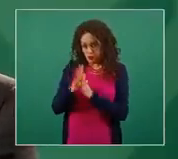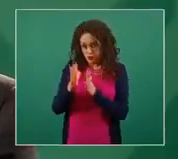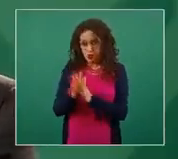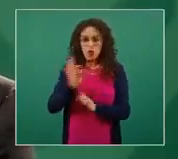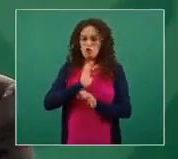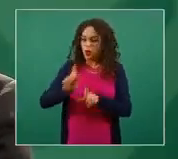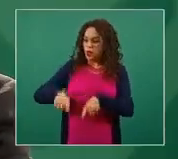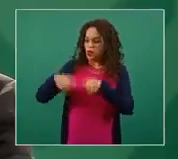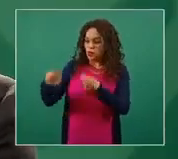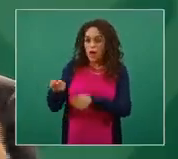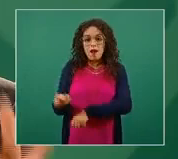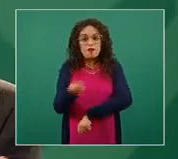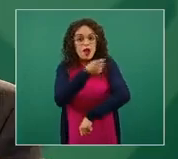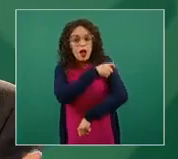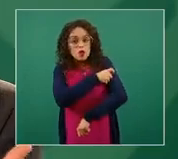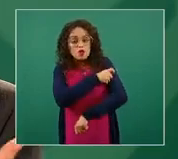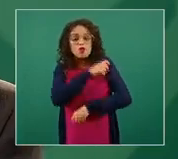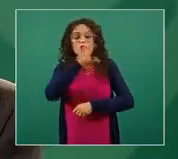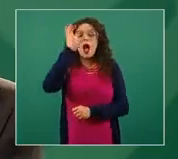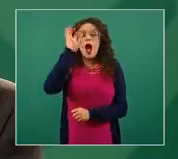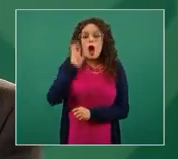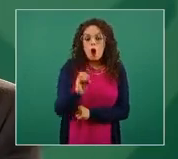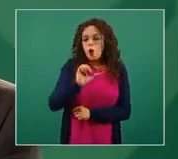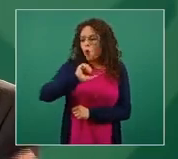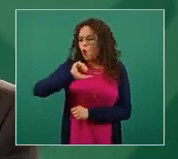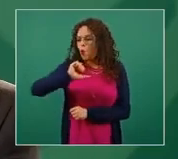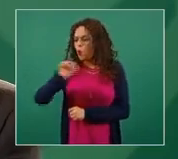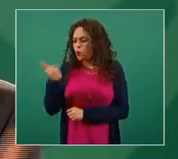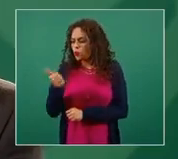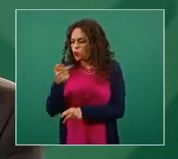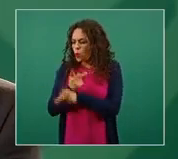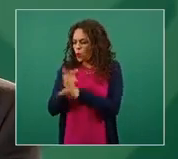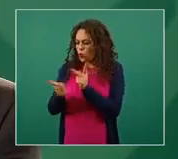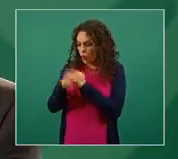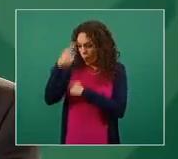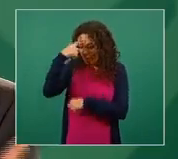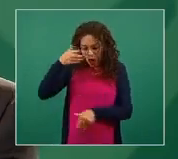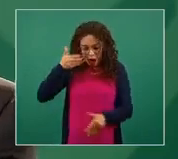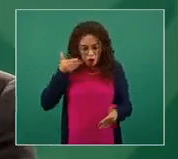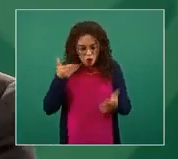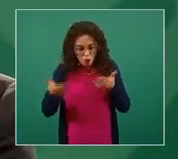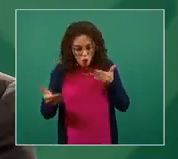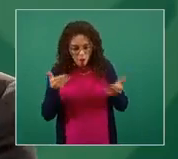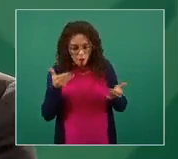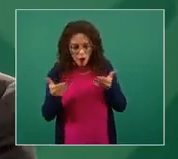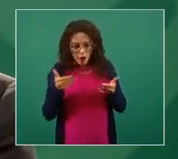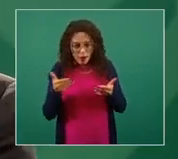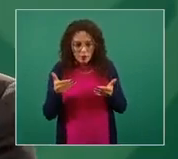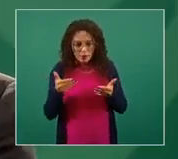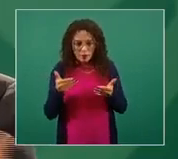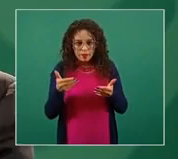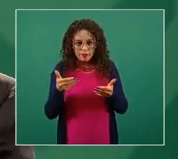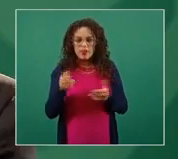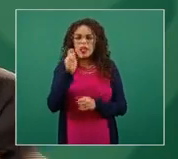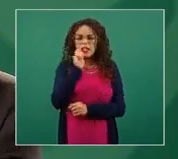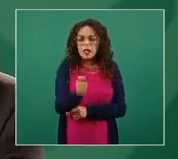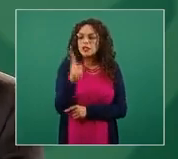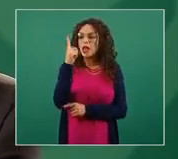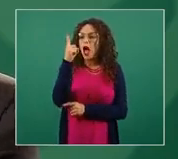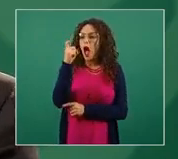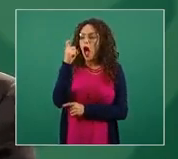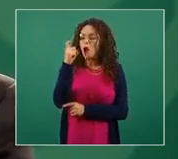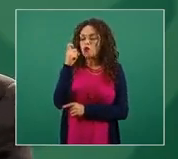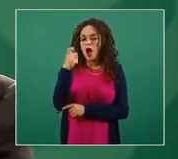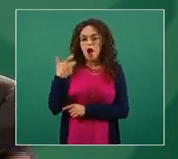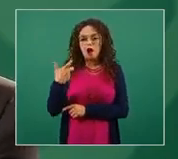vacuna o un producto de comparación? En casi todos los casos es agua inyectable. Es claro